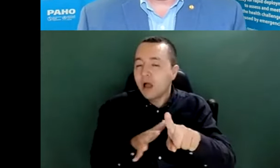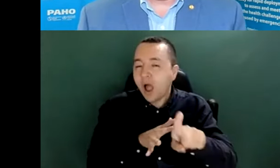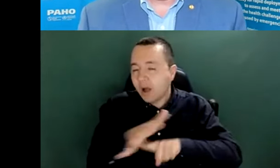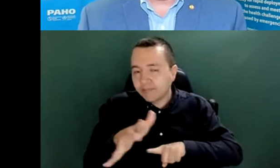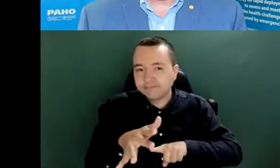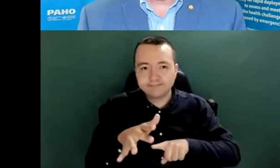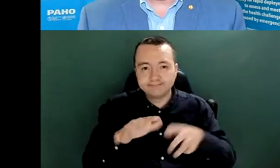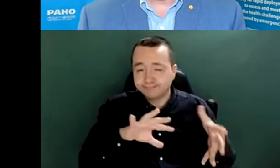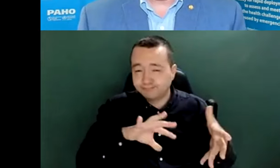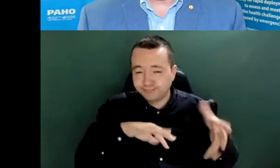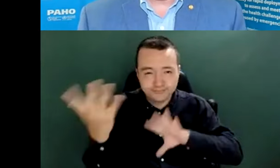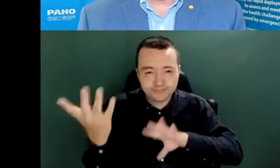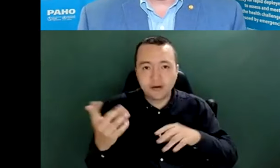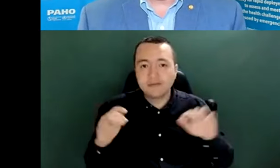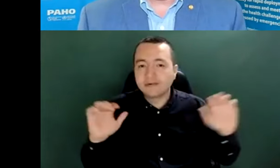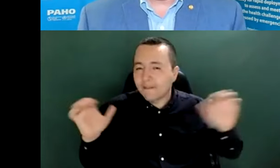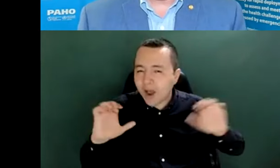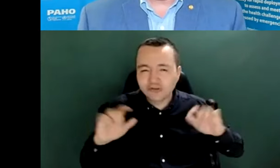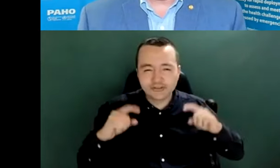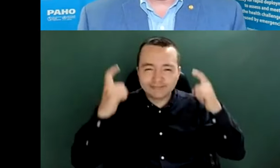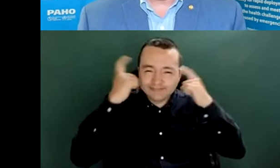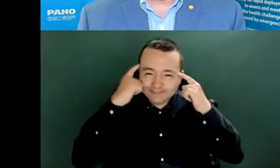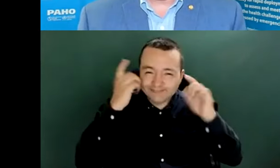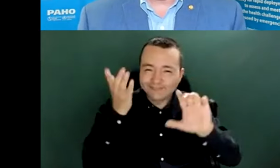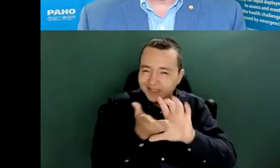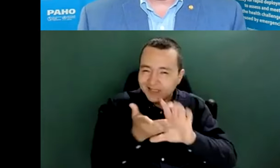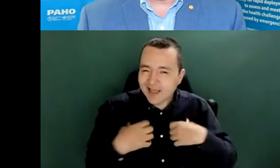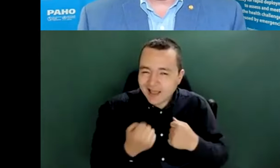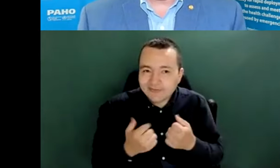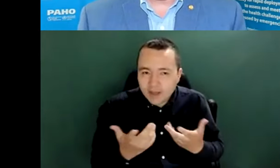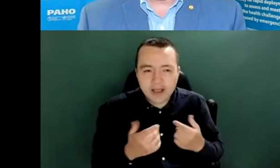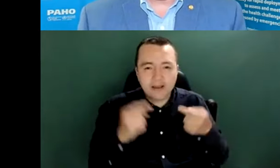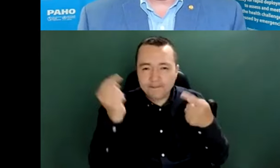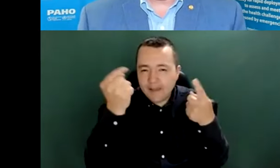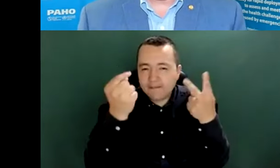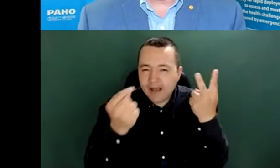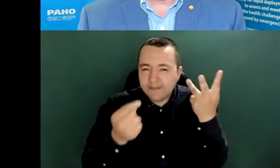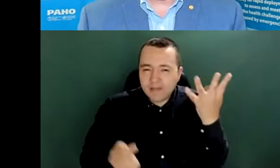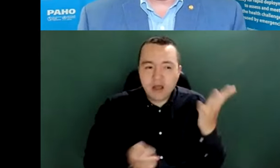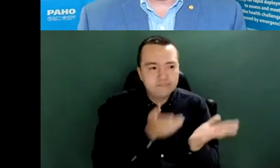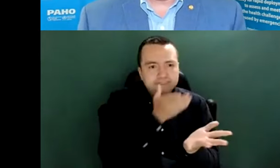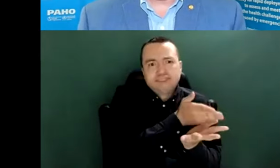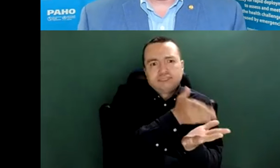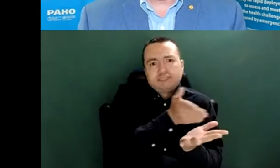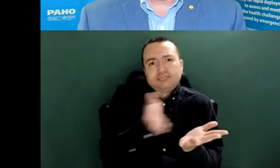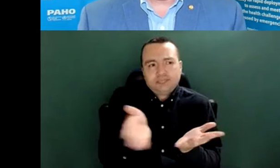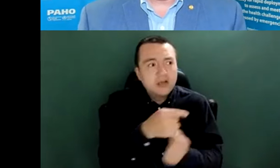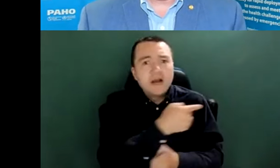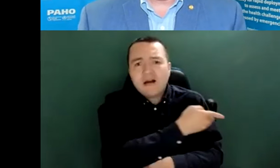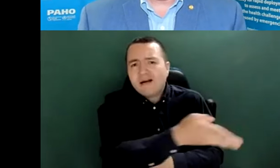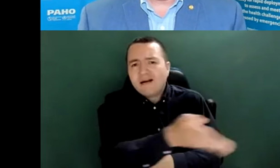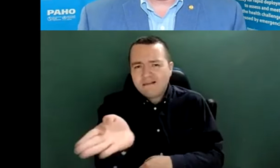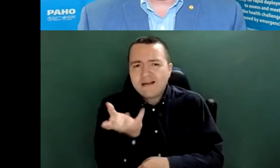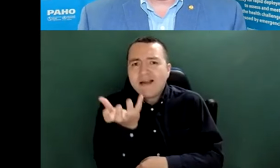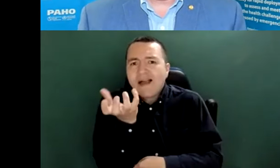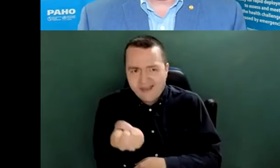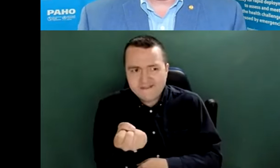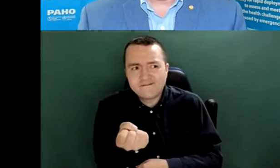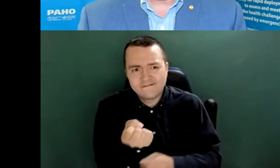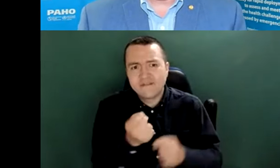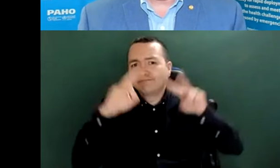emergencias sanitarias. Así que hay un cuerpo de evidencia, pero está diseminado y teníamos que reunirlo.